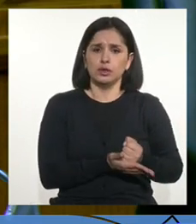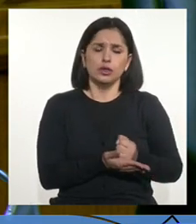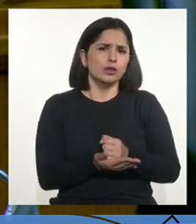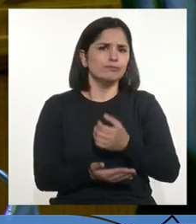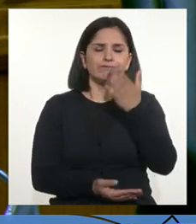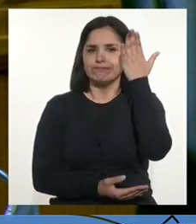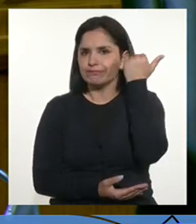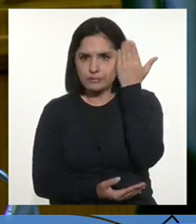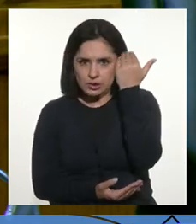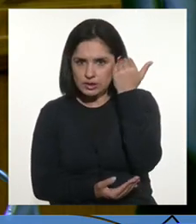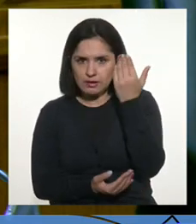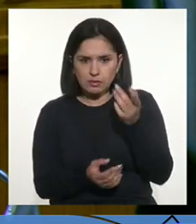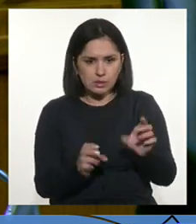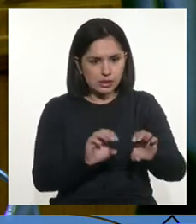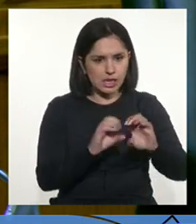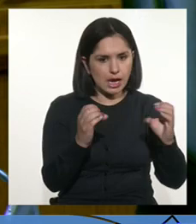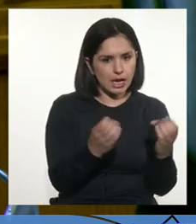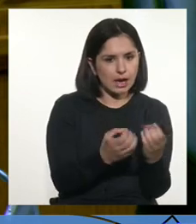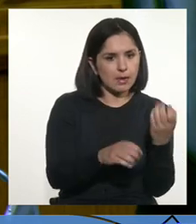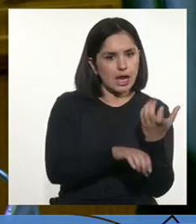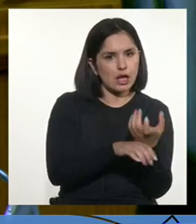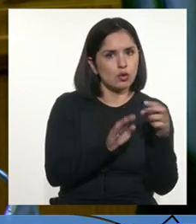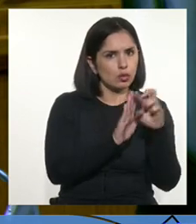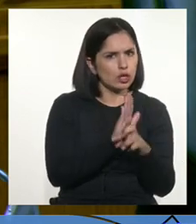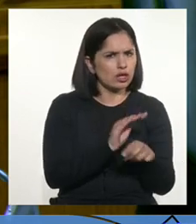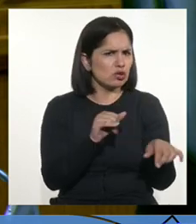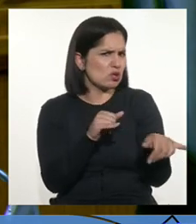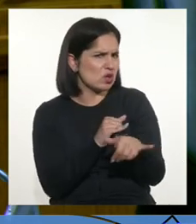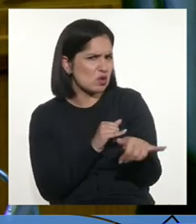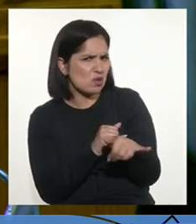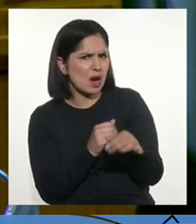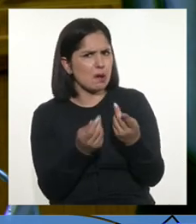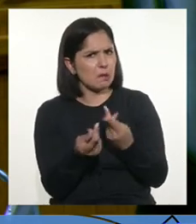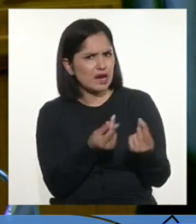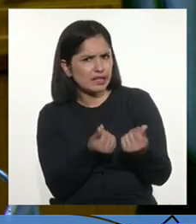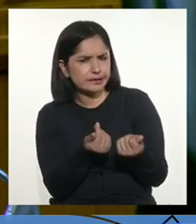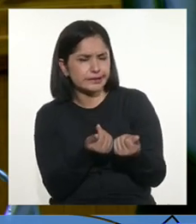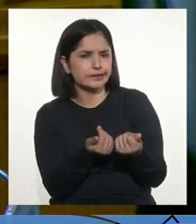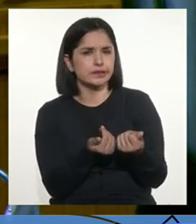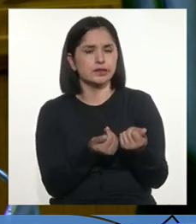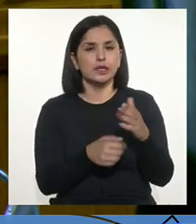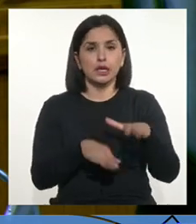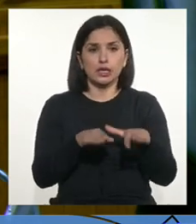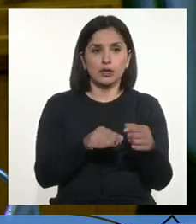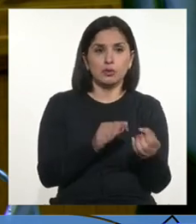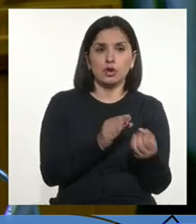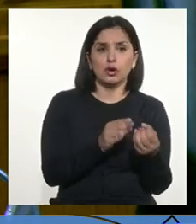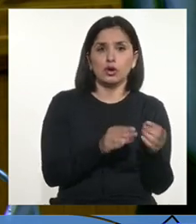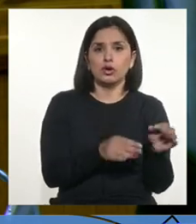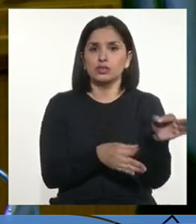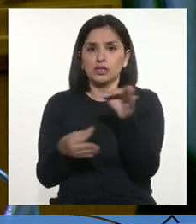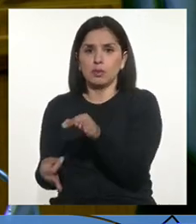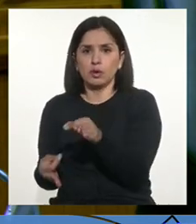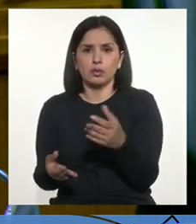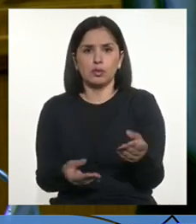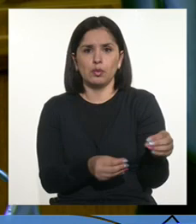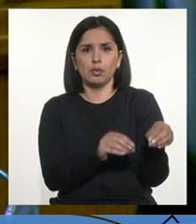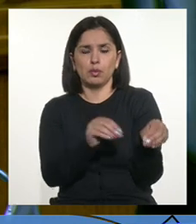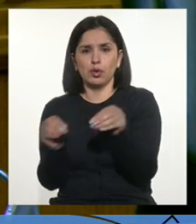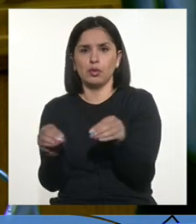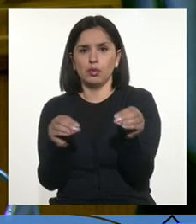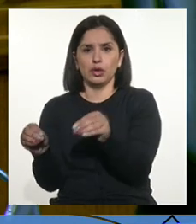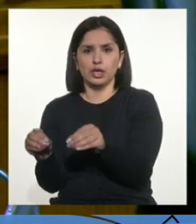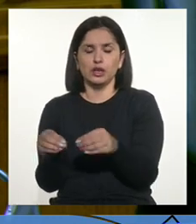sabemos si es que en la cámara hay un proyecto igual pareció que quizás se va a activar en otro momento nos pasó con el